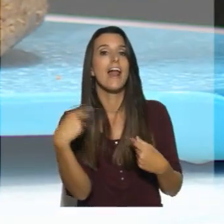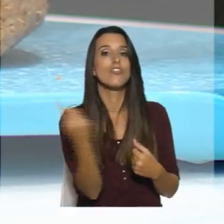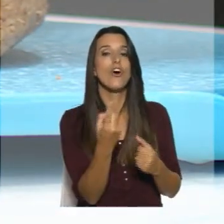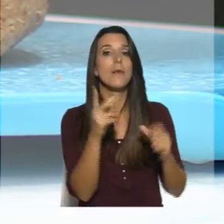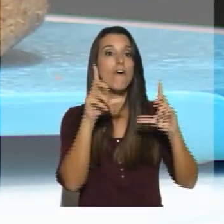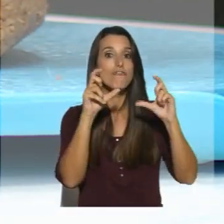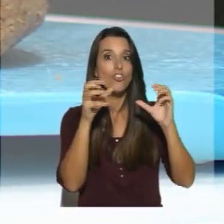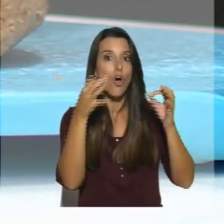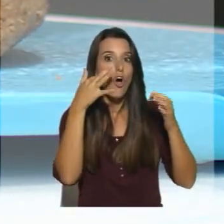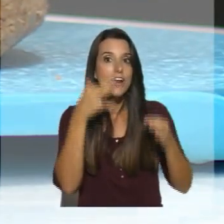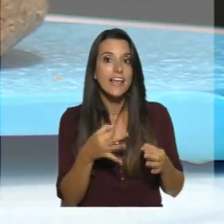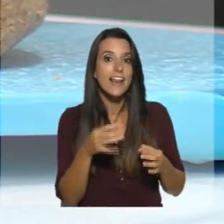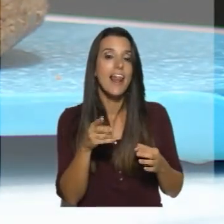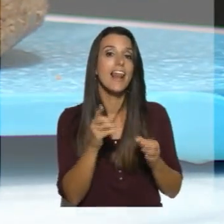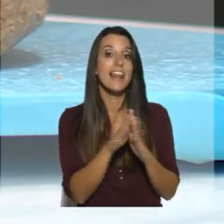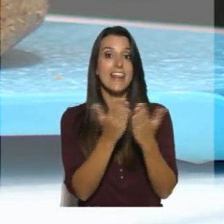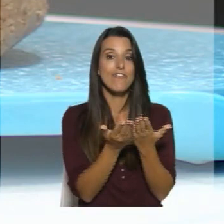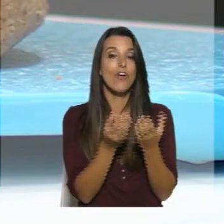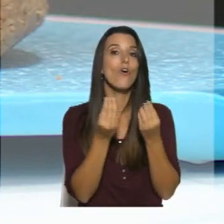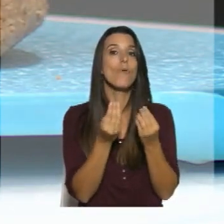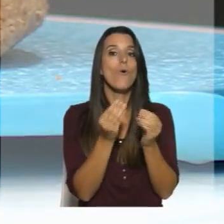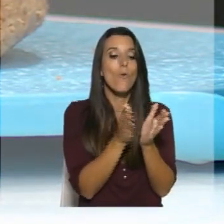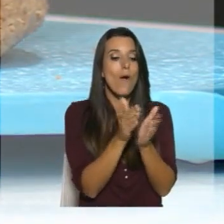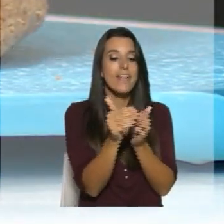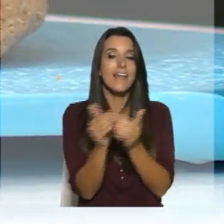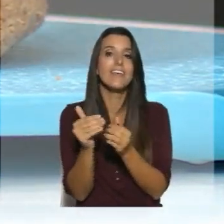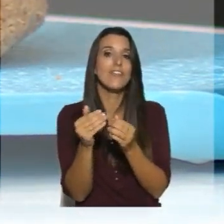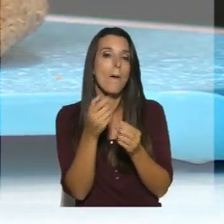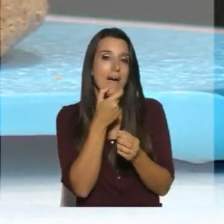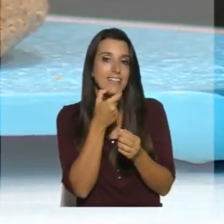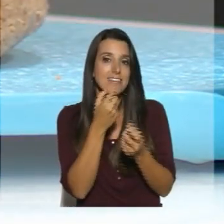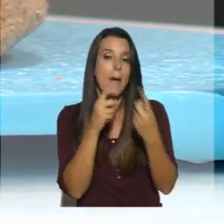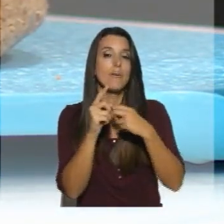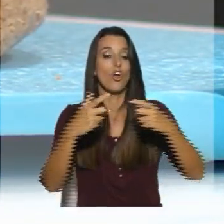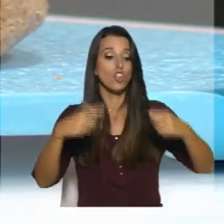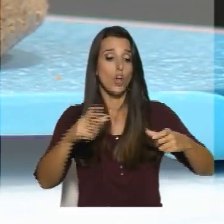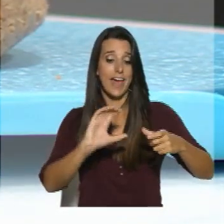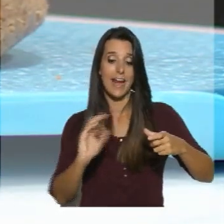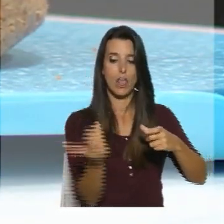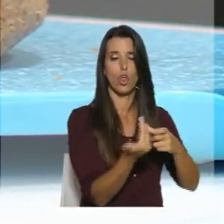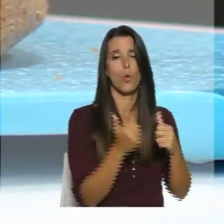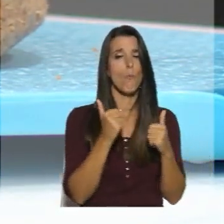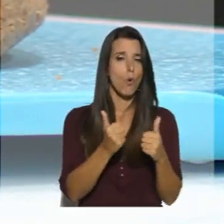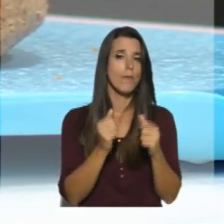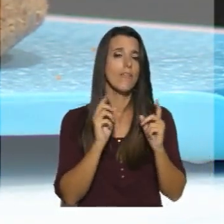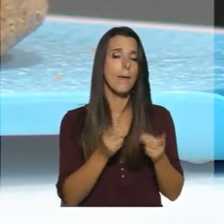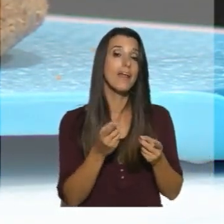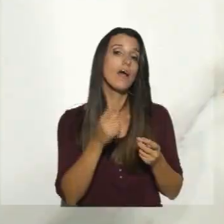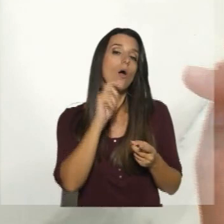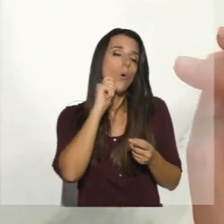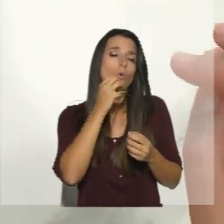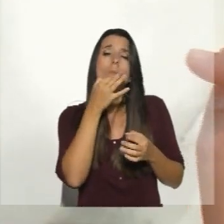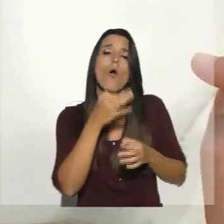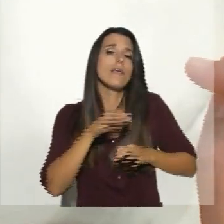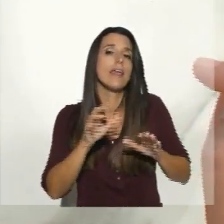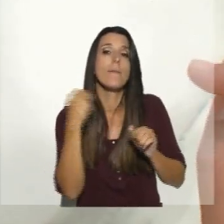foto original, esta que decía del libro, lo tenía, eran como unas cuadraditos, unas masitas. Pero bueno, si no, el formato torta redondo también queda como barba. Les guste, porque lo importante es poder hacer